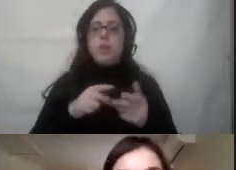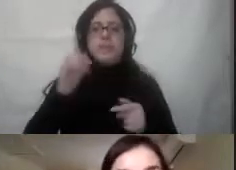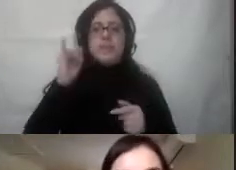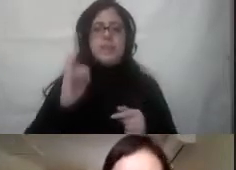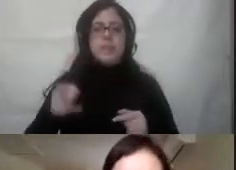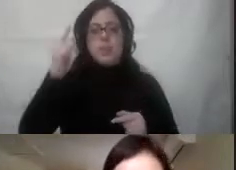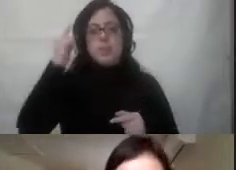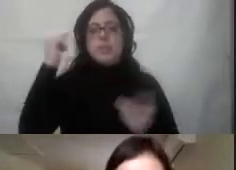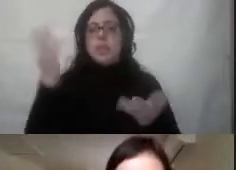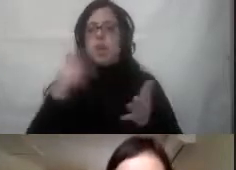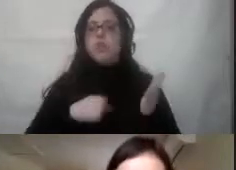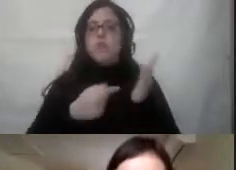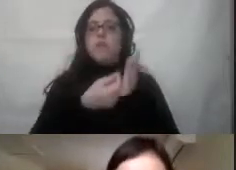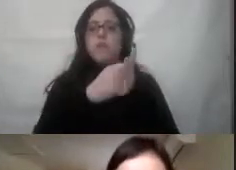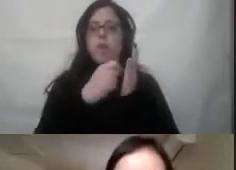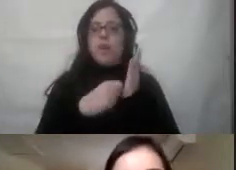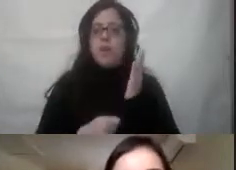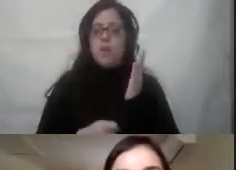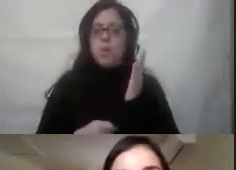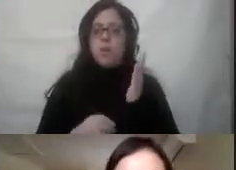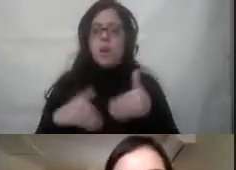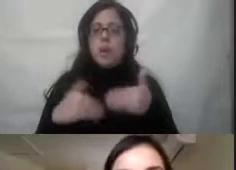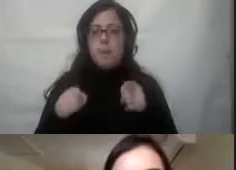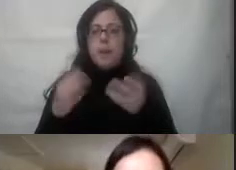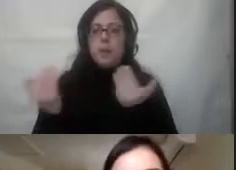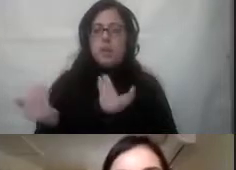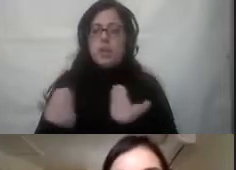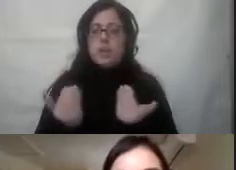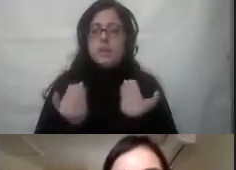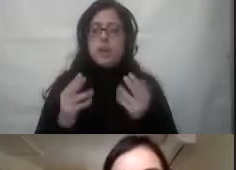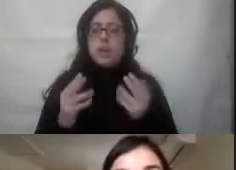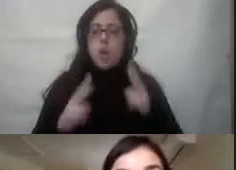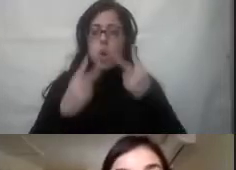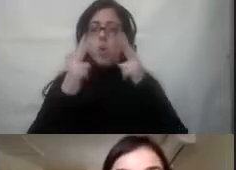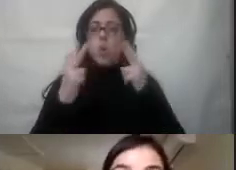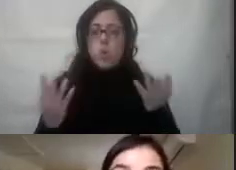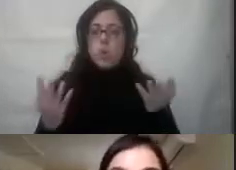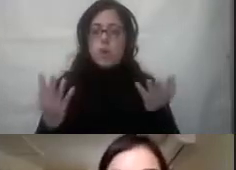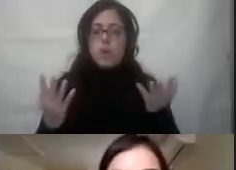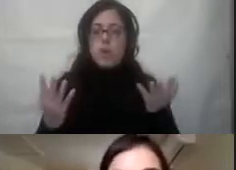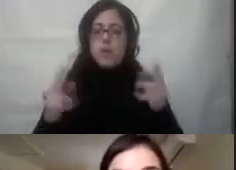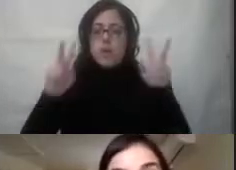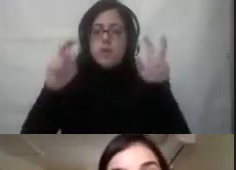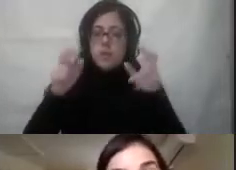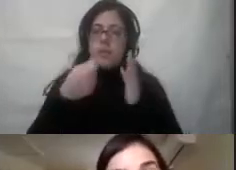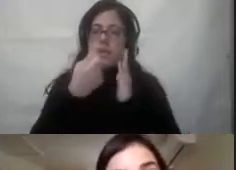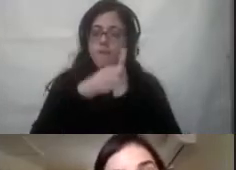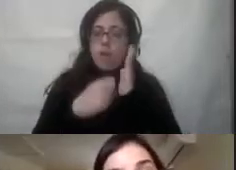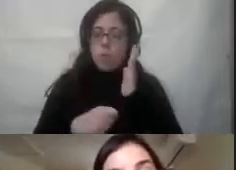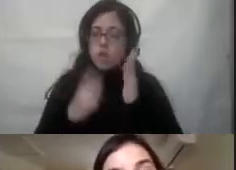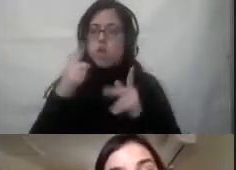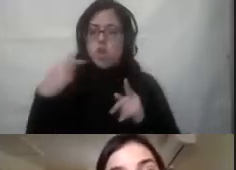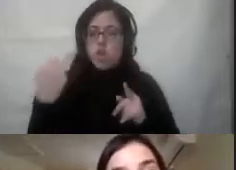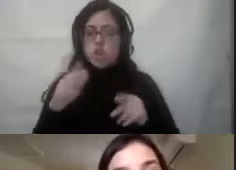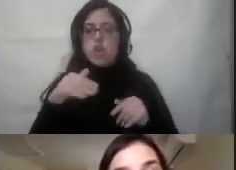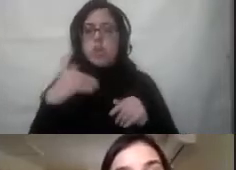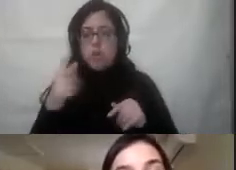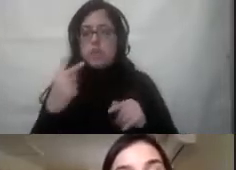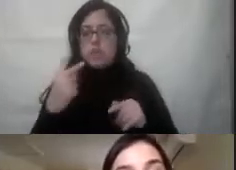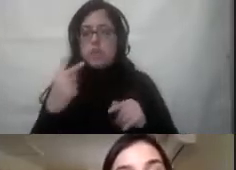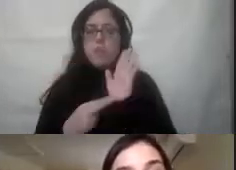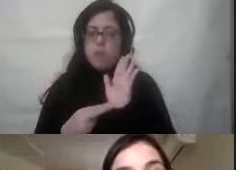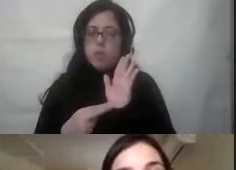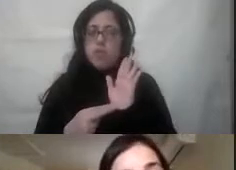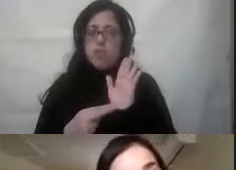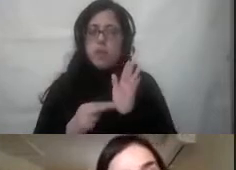lo voy a evaluar. Para eso es muy necesario construir criterios de evaluación, que nosotros más adelante les vamos a mostrar